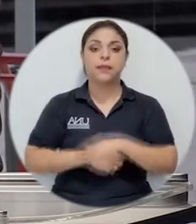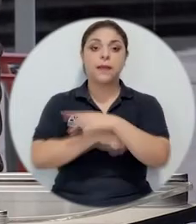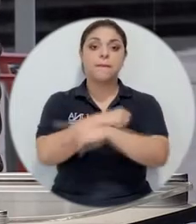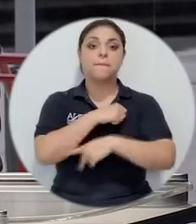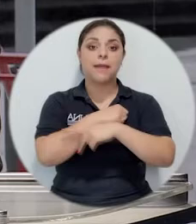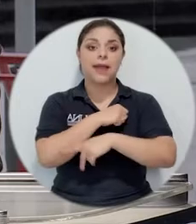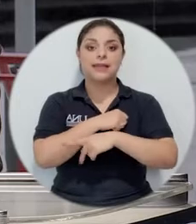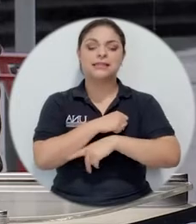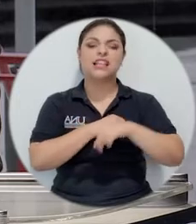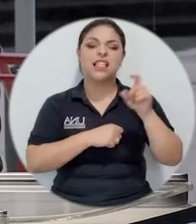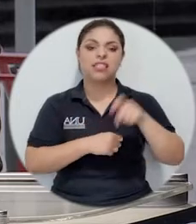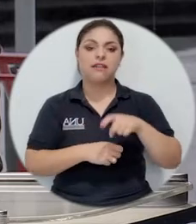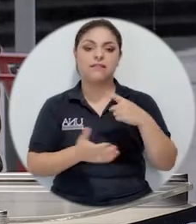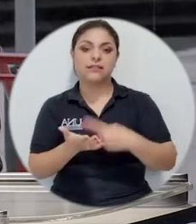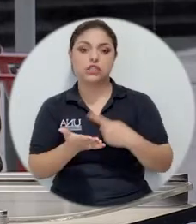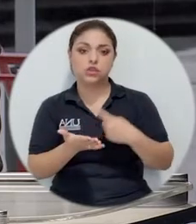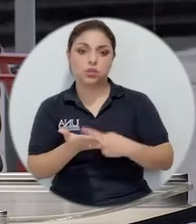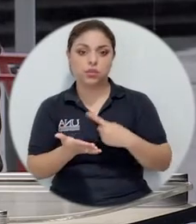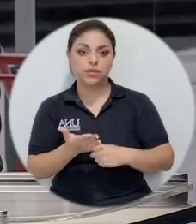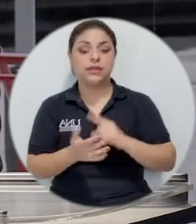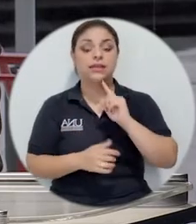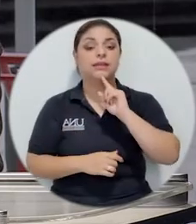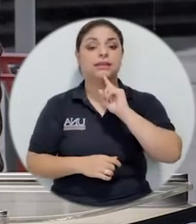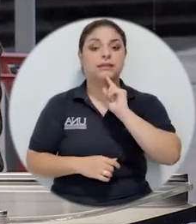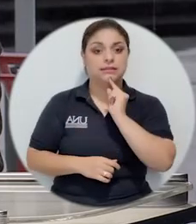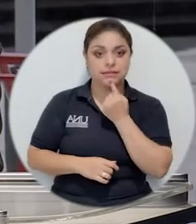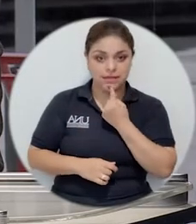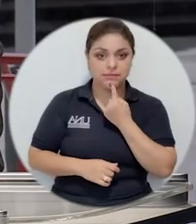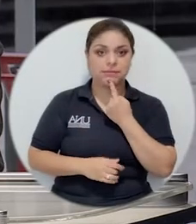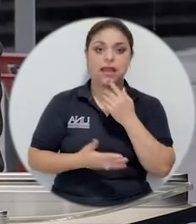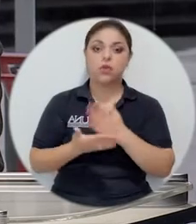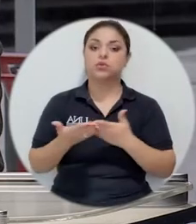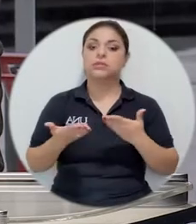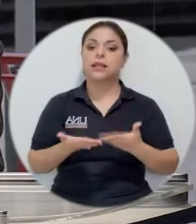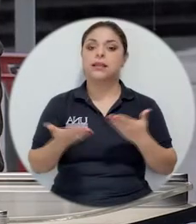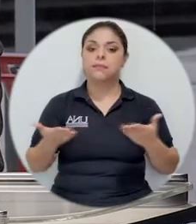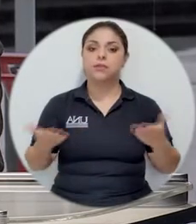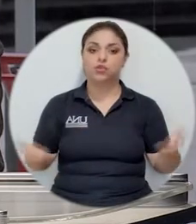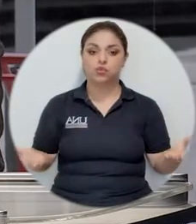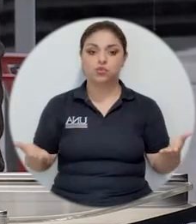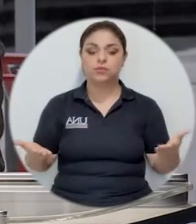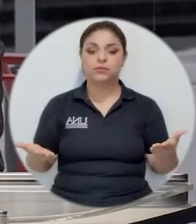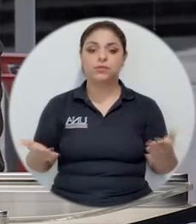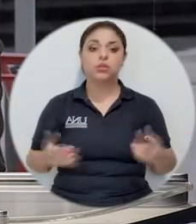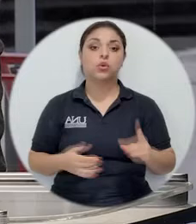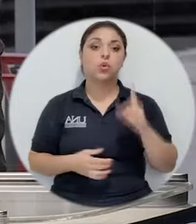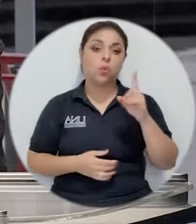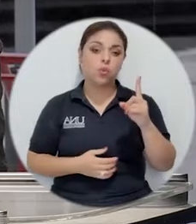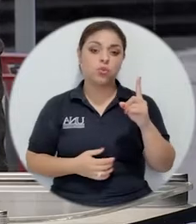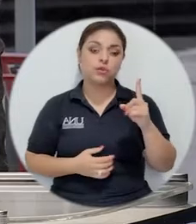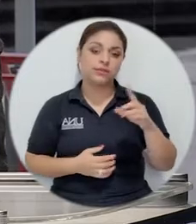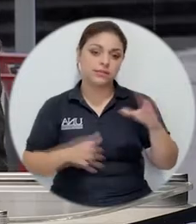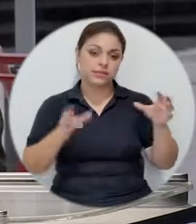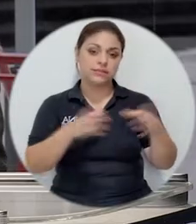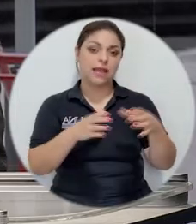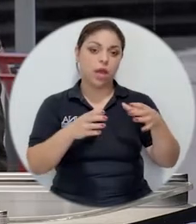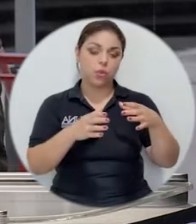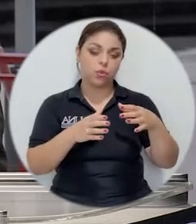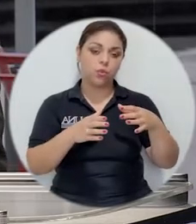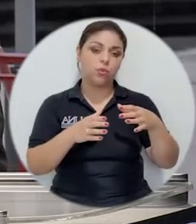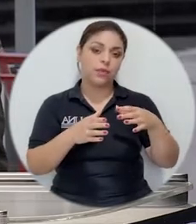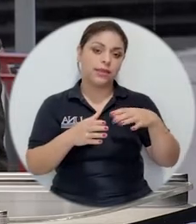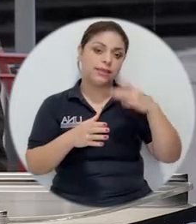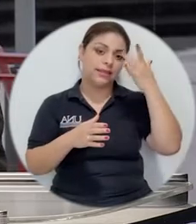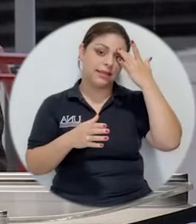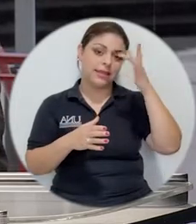El país tiene que discutir seriamente varios elementos a partir de ello. Uno es el estado de la inteligencia